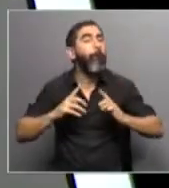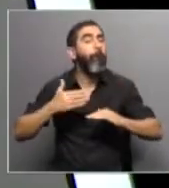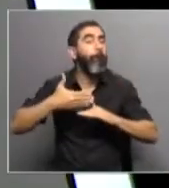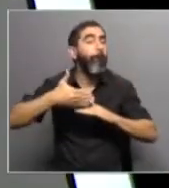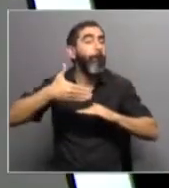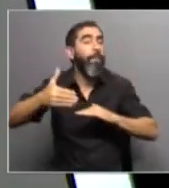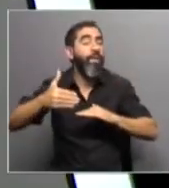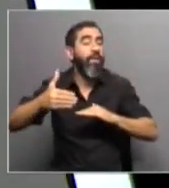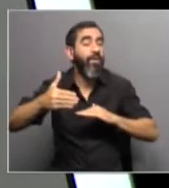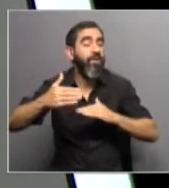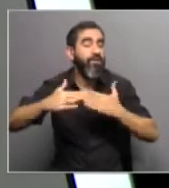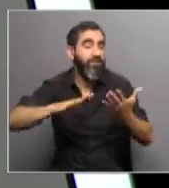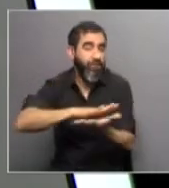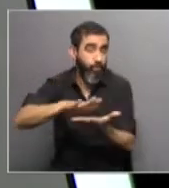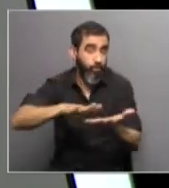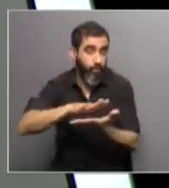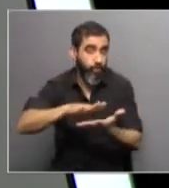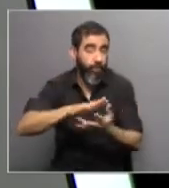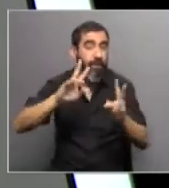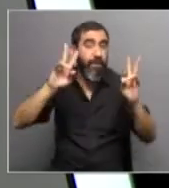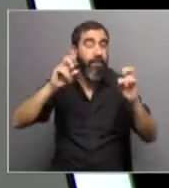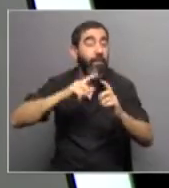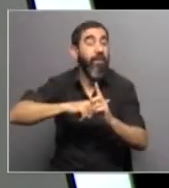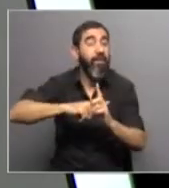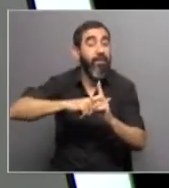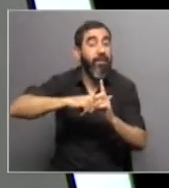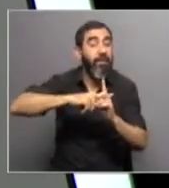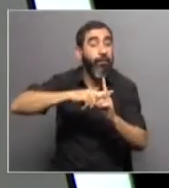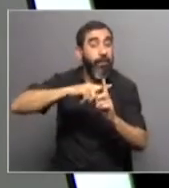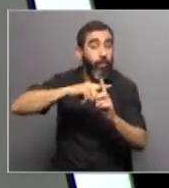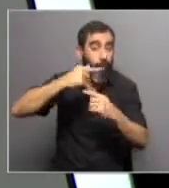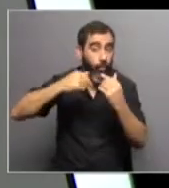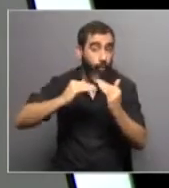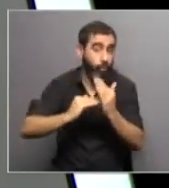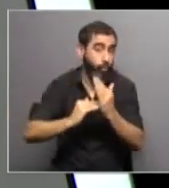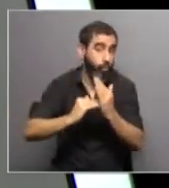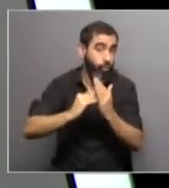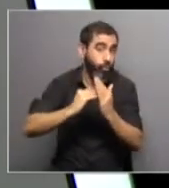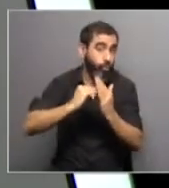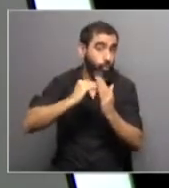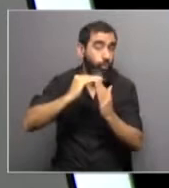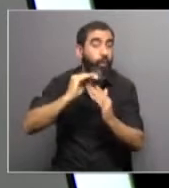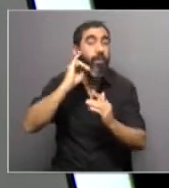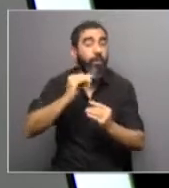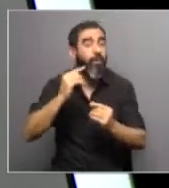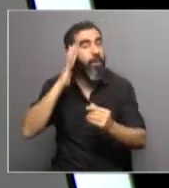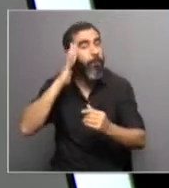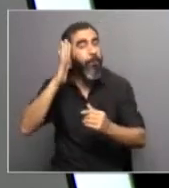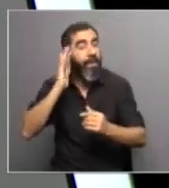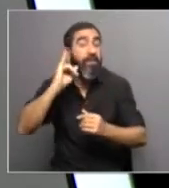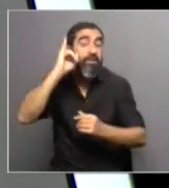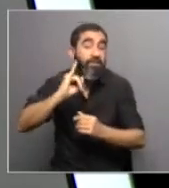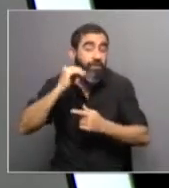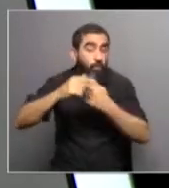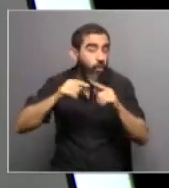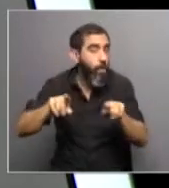de determinados sucesos con la temperatura subiendo como se está dando ahora, y cuáles son las proyecciones si esto